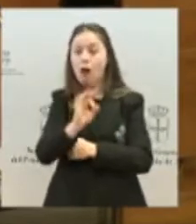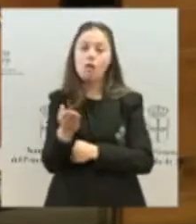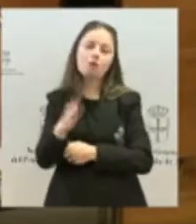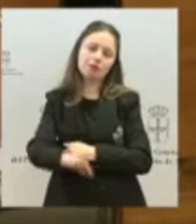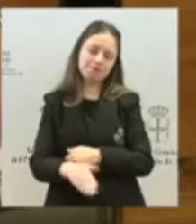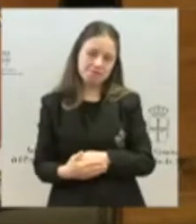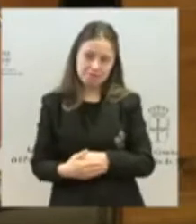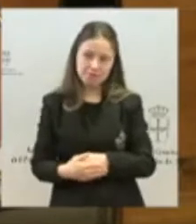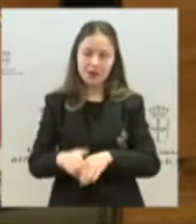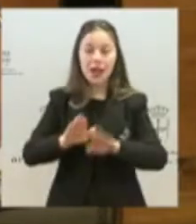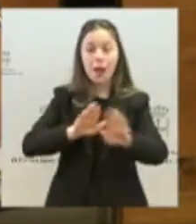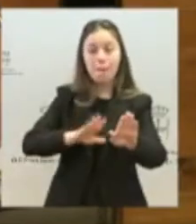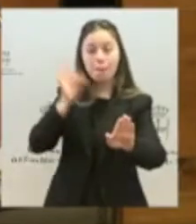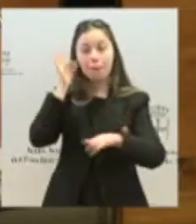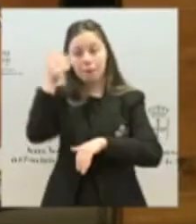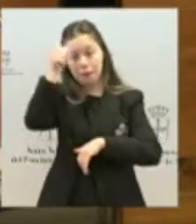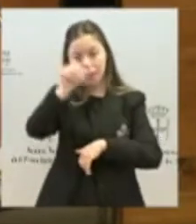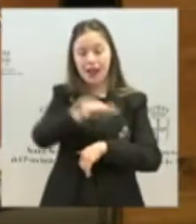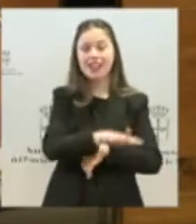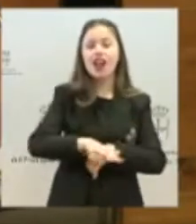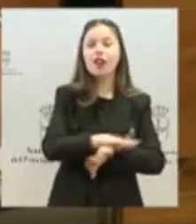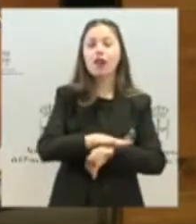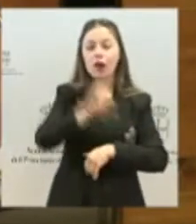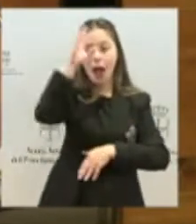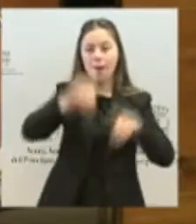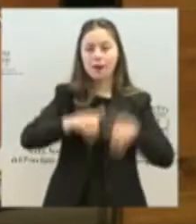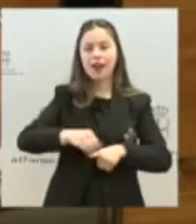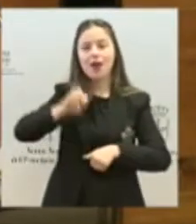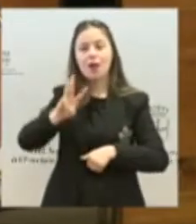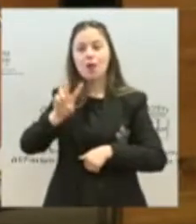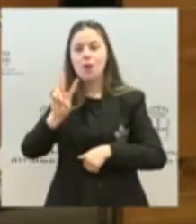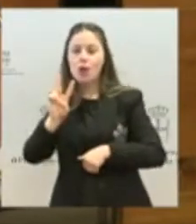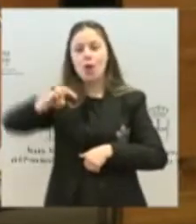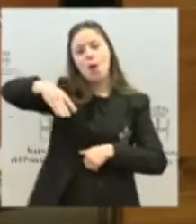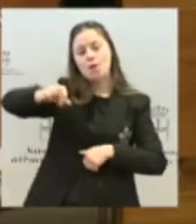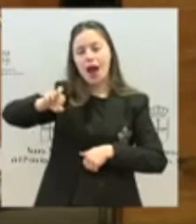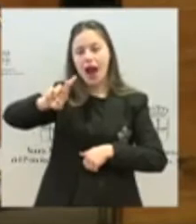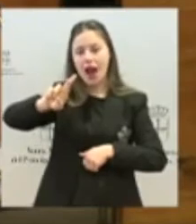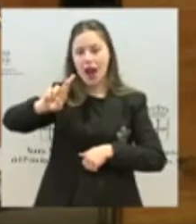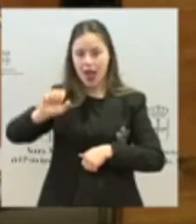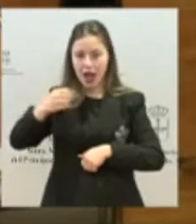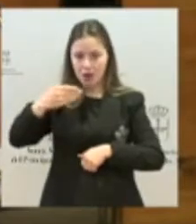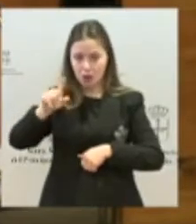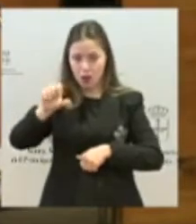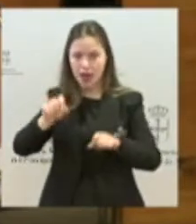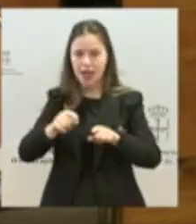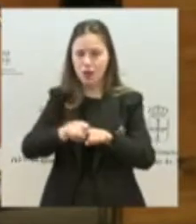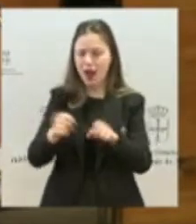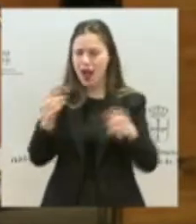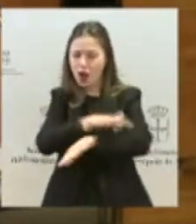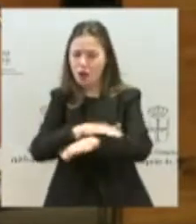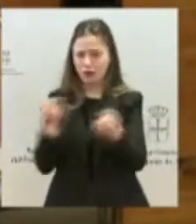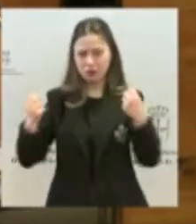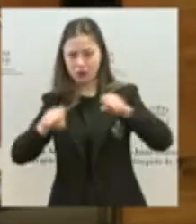barriada minera de Pumarabule, el Gobierno asturiano se comportó como un enemigo. Los más de 10 años de vida perdidos reclamando una